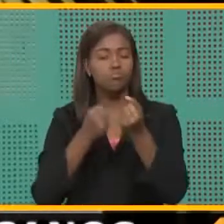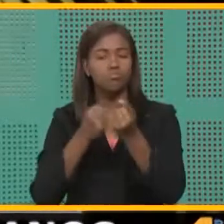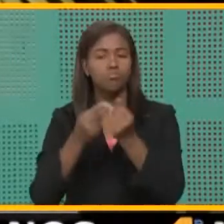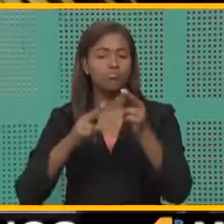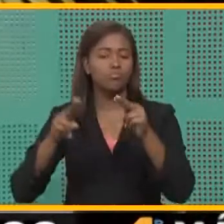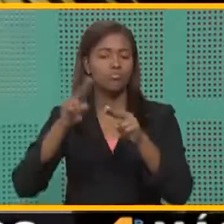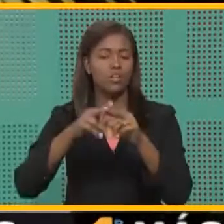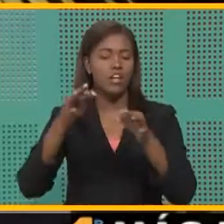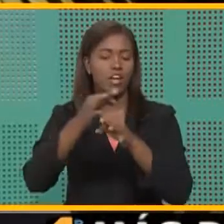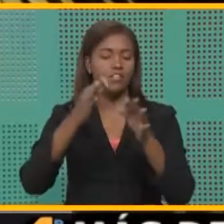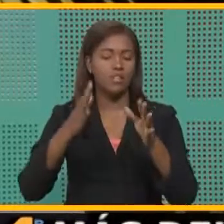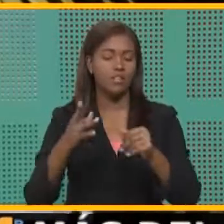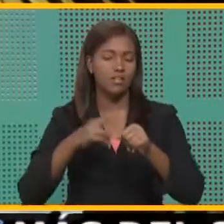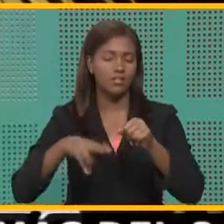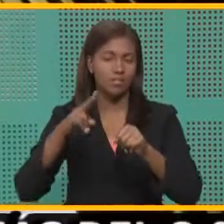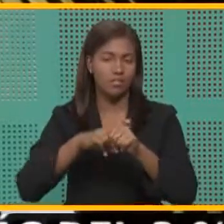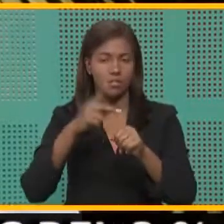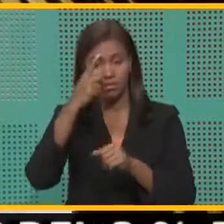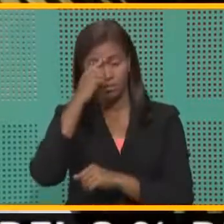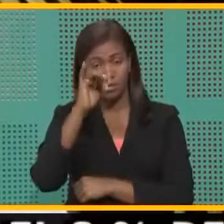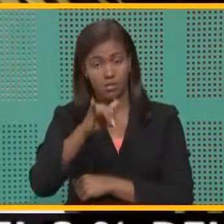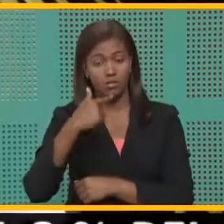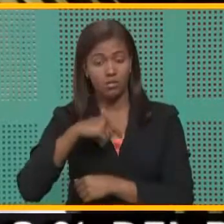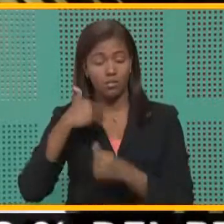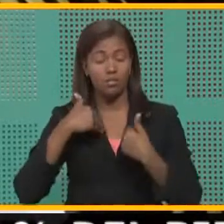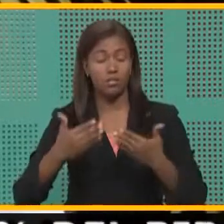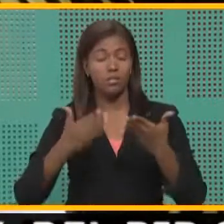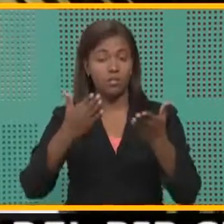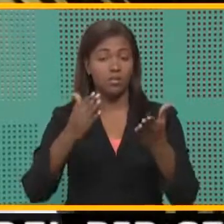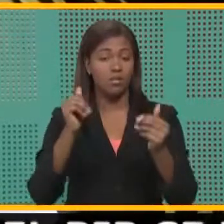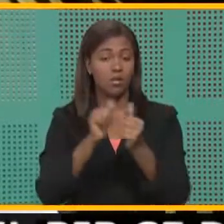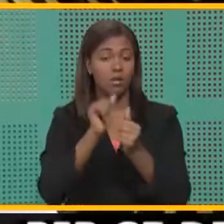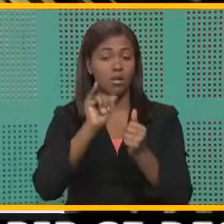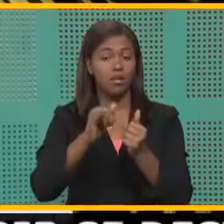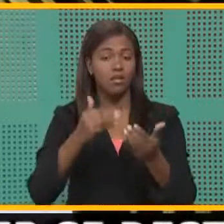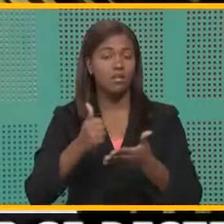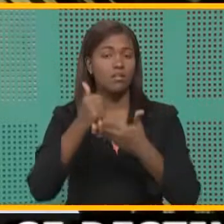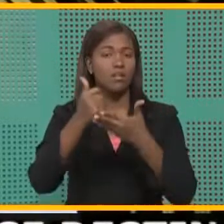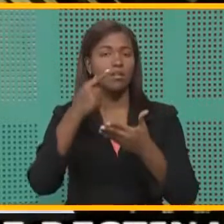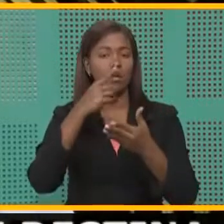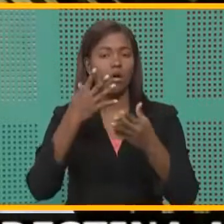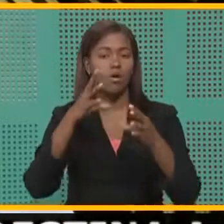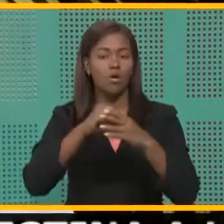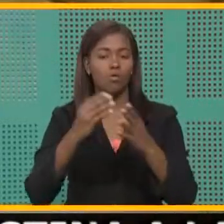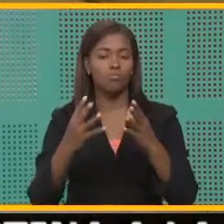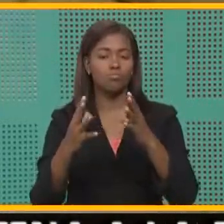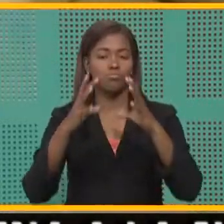de la caficultura nacional. Y por ende estamos produciendo con esto el efecto de deforestación evitada.